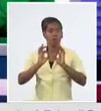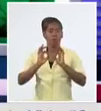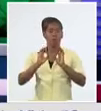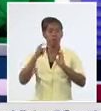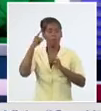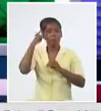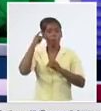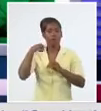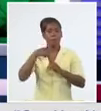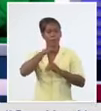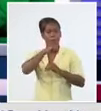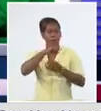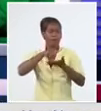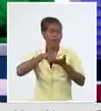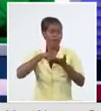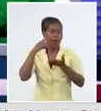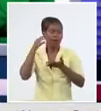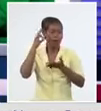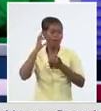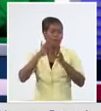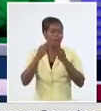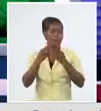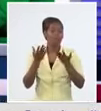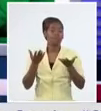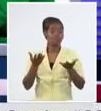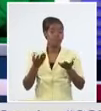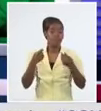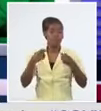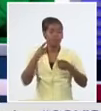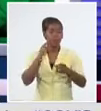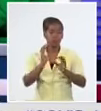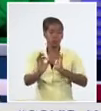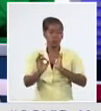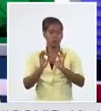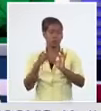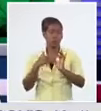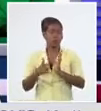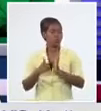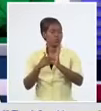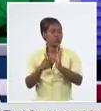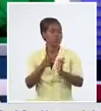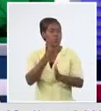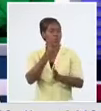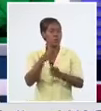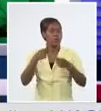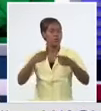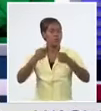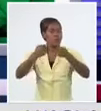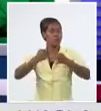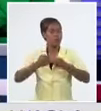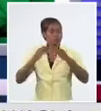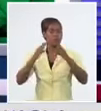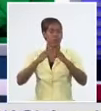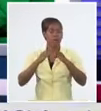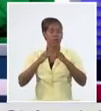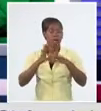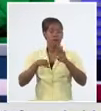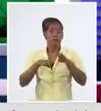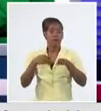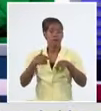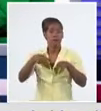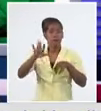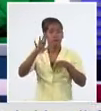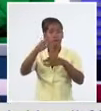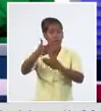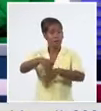obviamente tiene que aprender a poner límites y hay que aprender a cuidarse dentro de casa y cuando salgamos, porque realmente hay